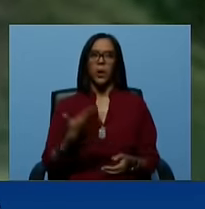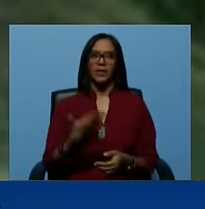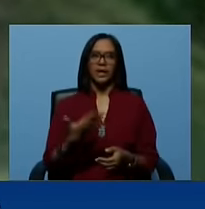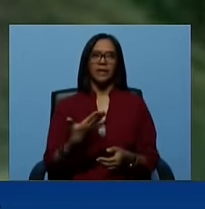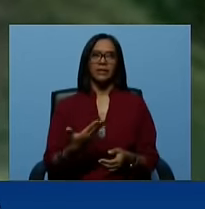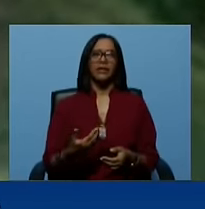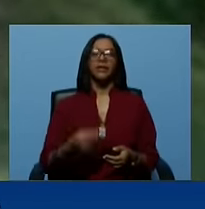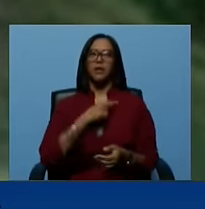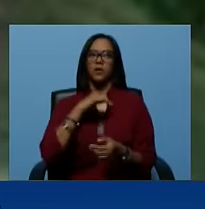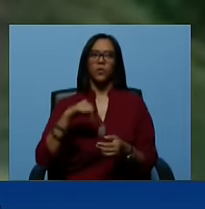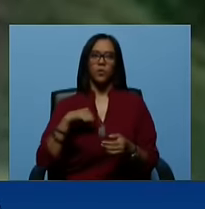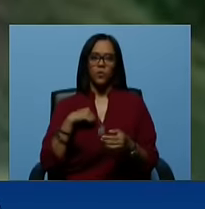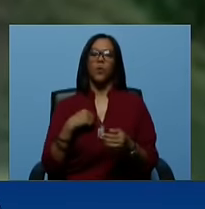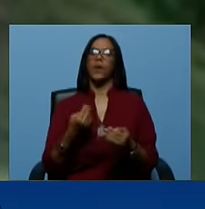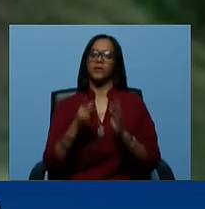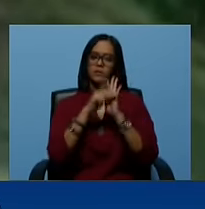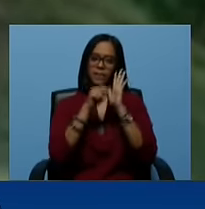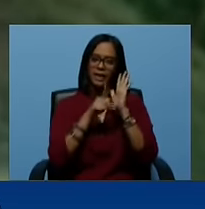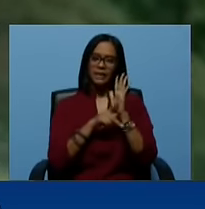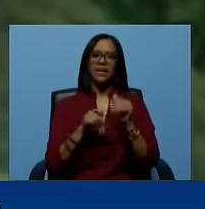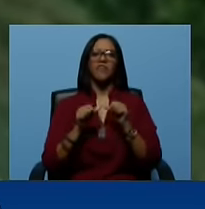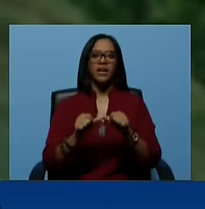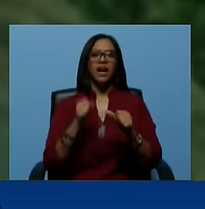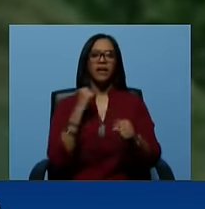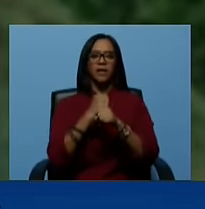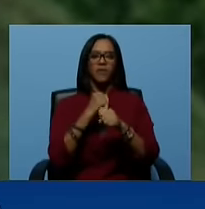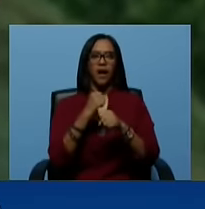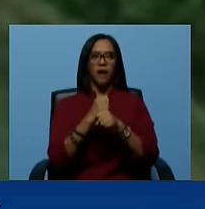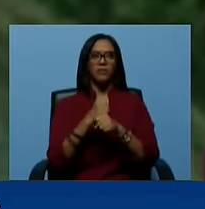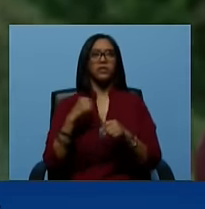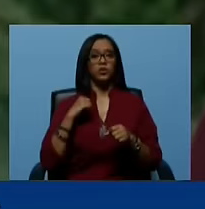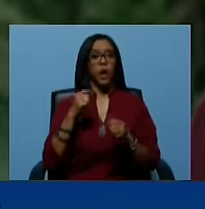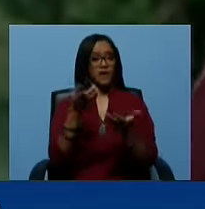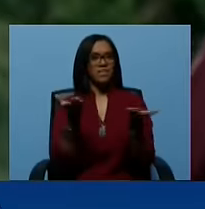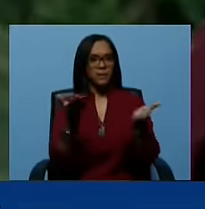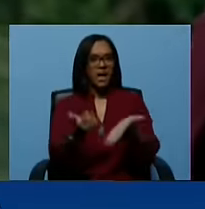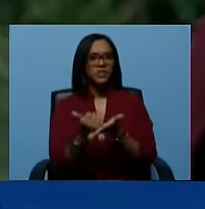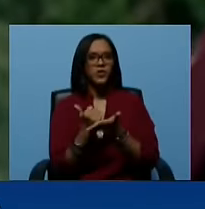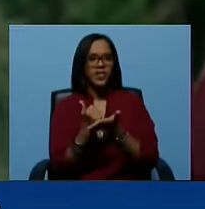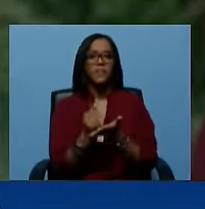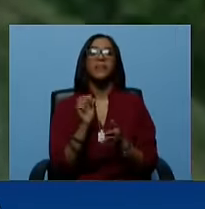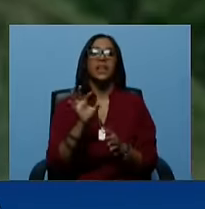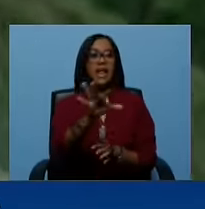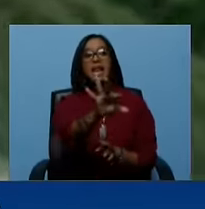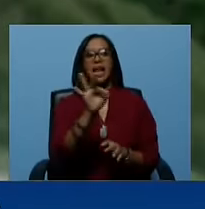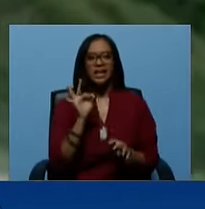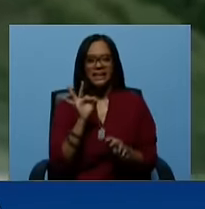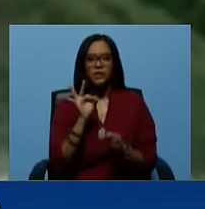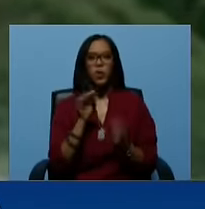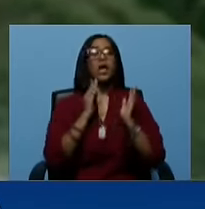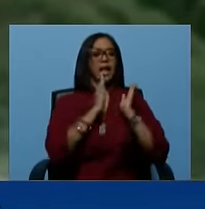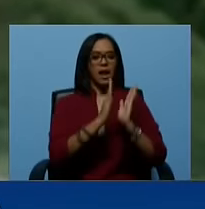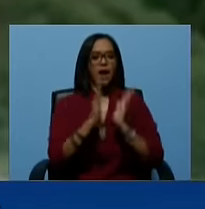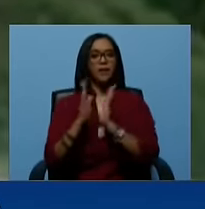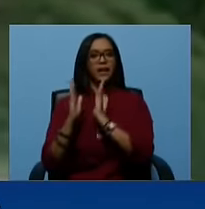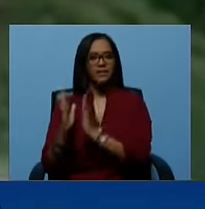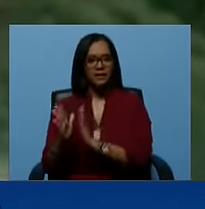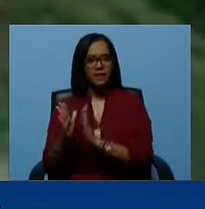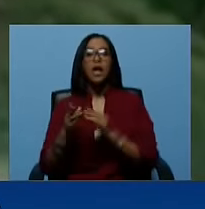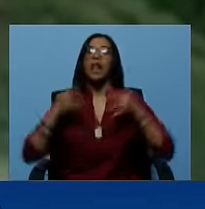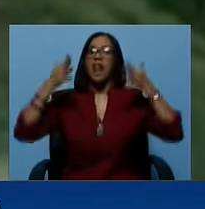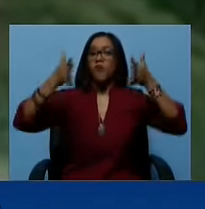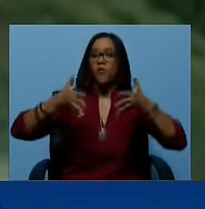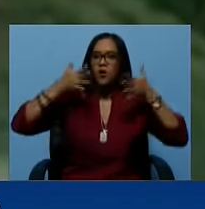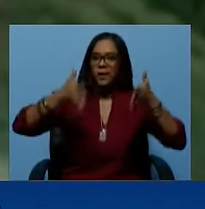nuestra agenda permanente de trabajo, que son, a ver si me ayudan, la captación, la organización, la